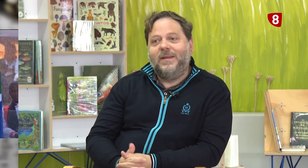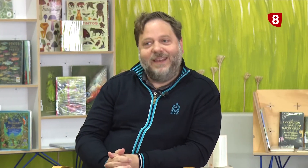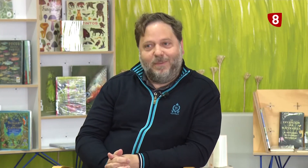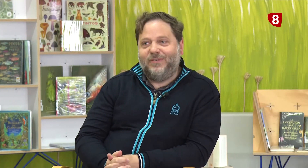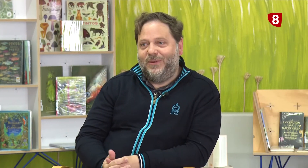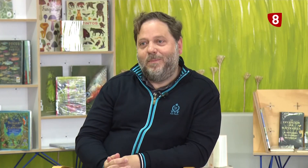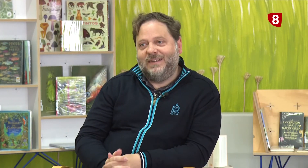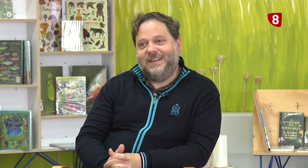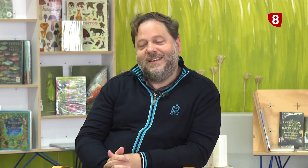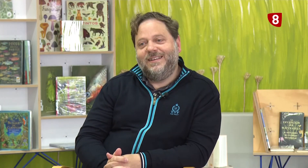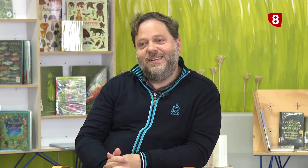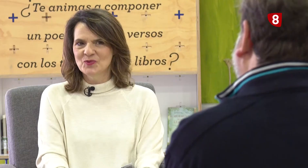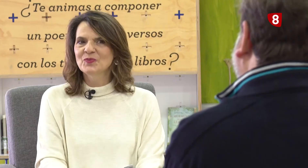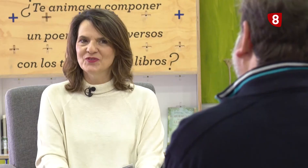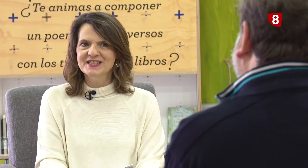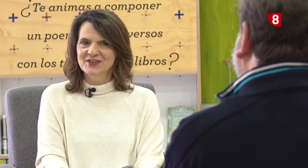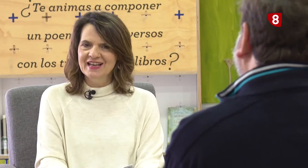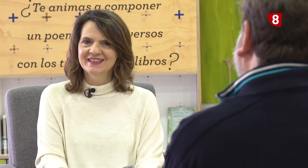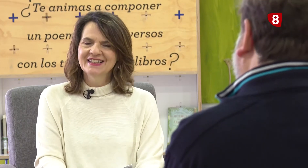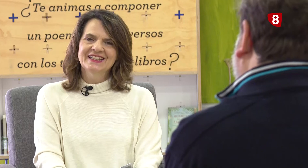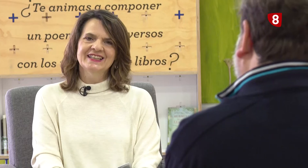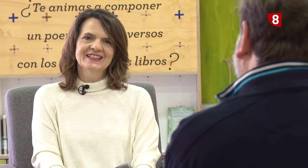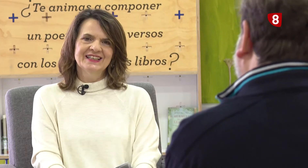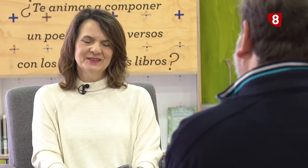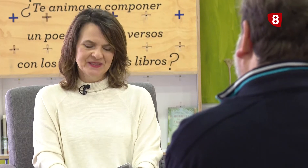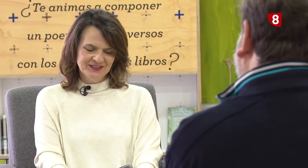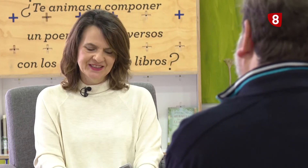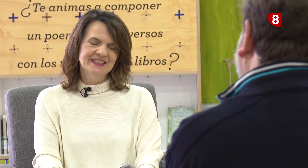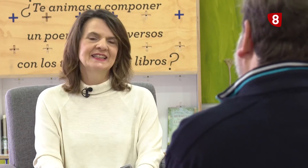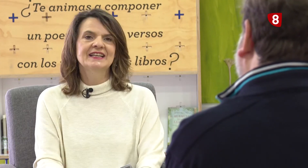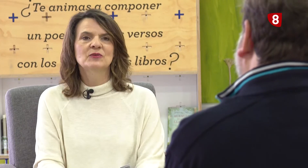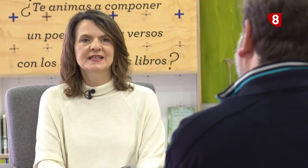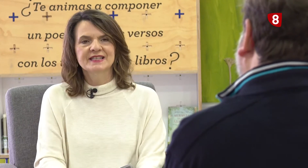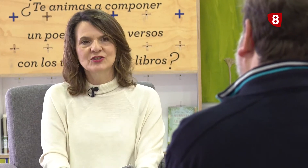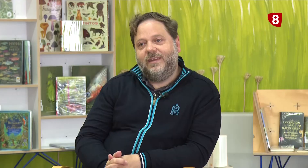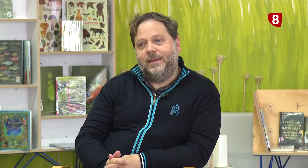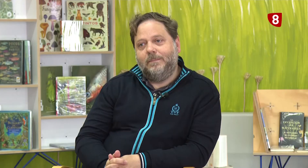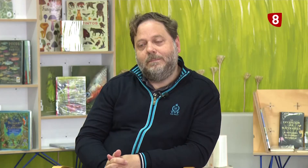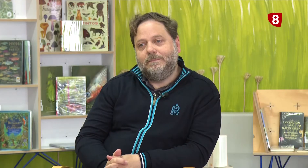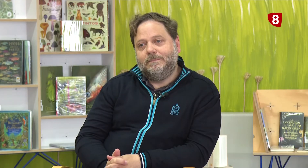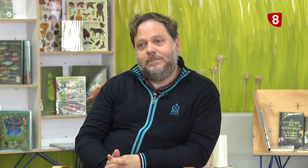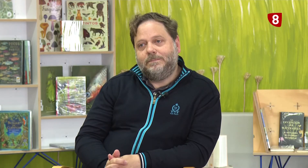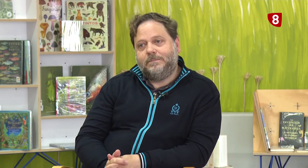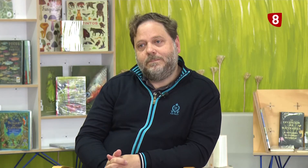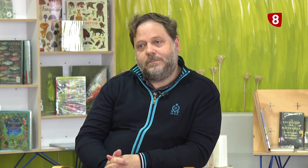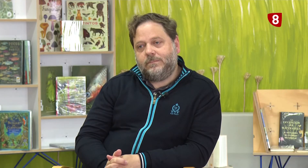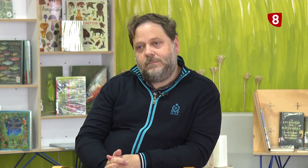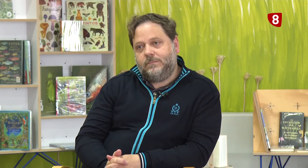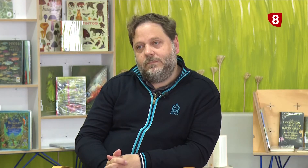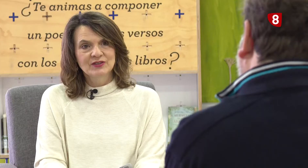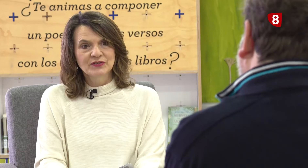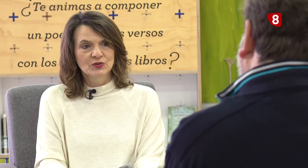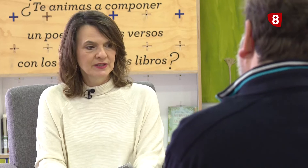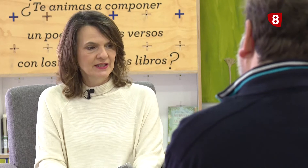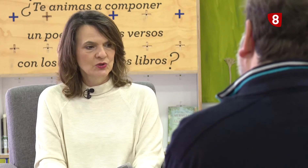no ocurre y vemos gente muy profesional en la interpretación de la lengua de signos bueno antes de que terminemos